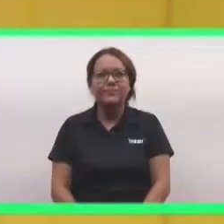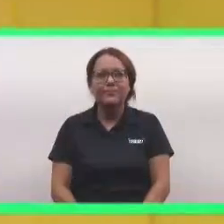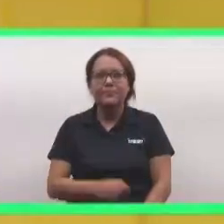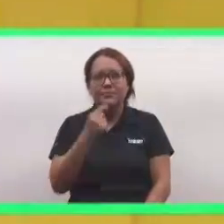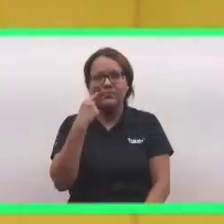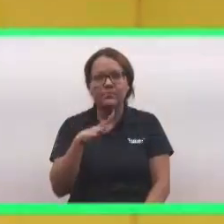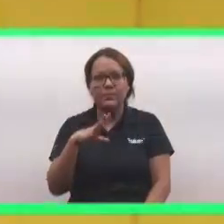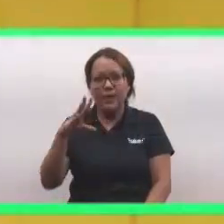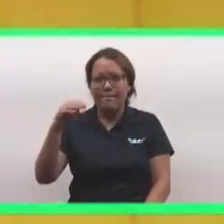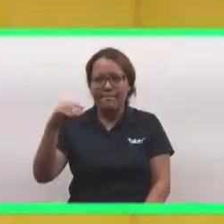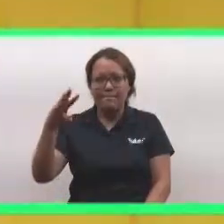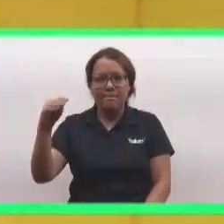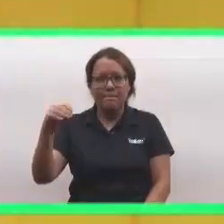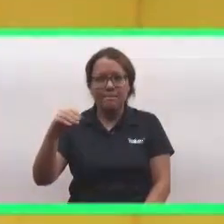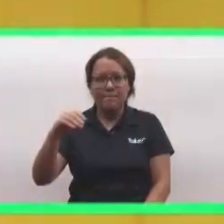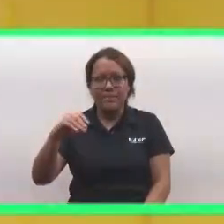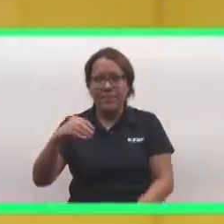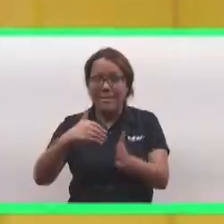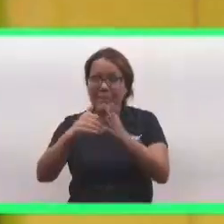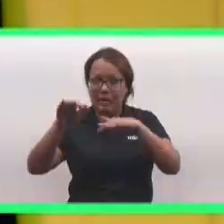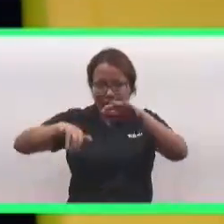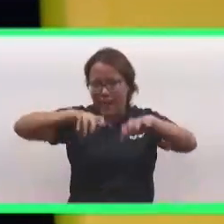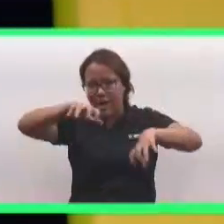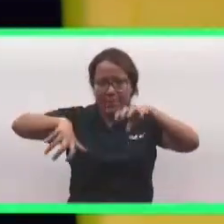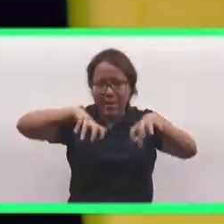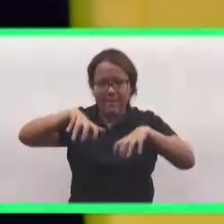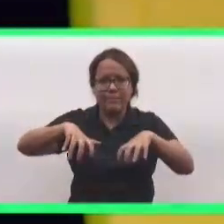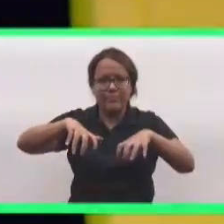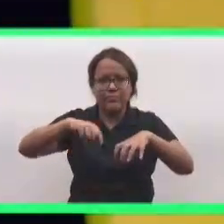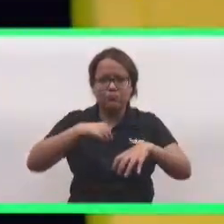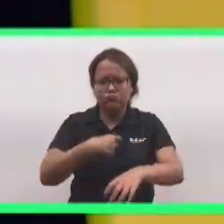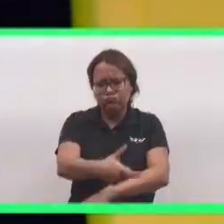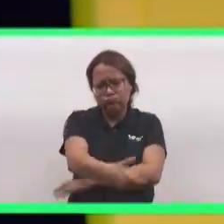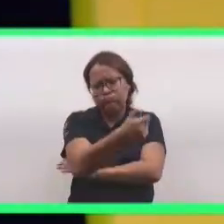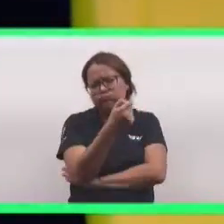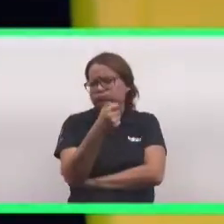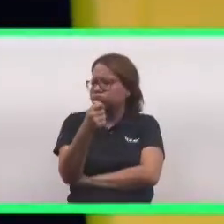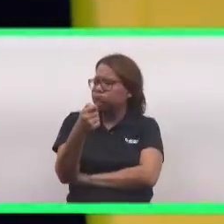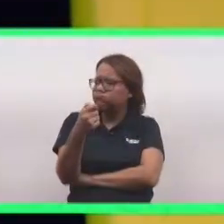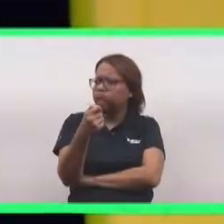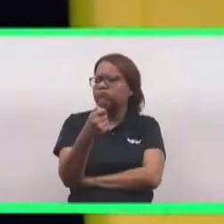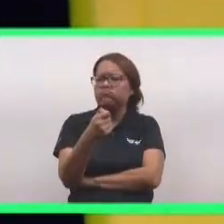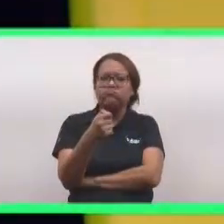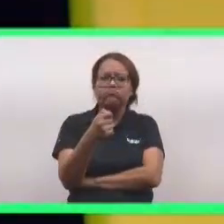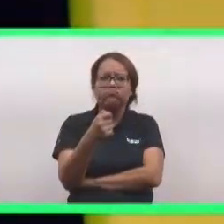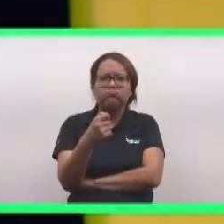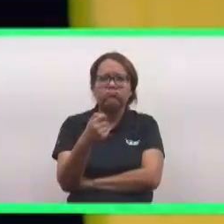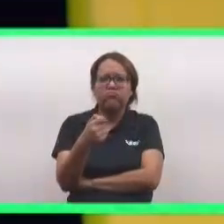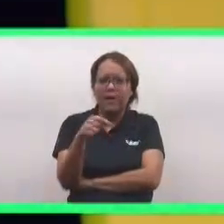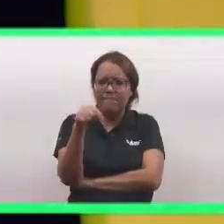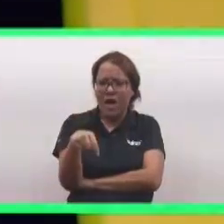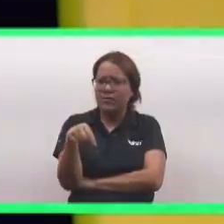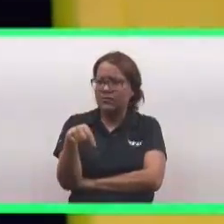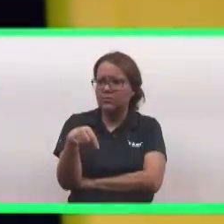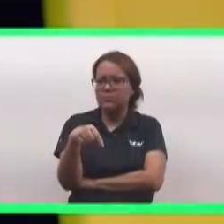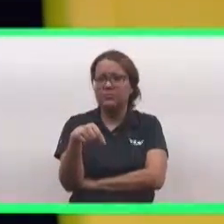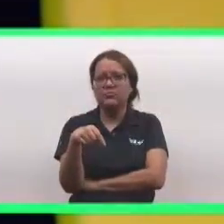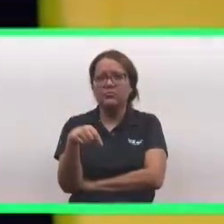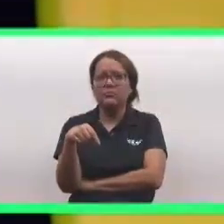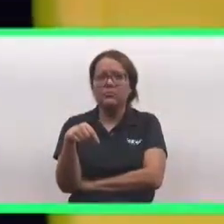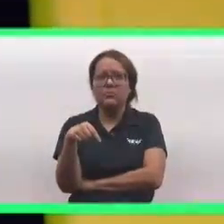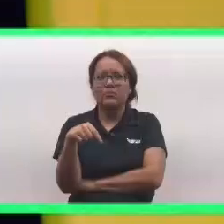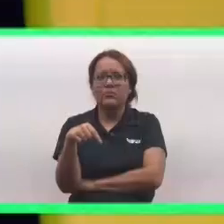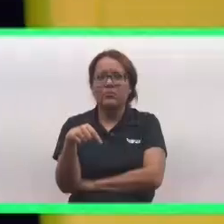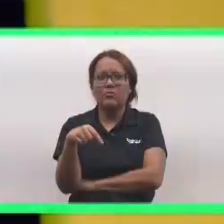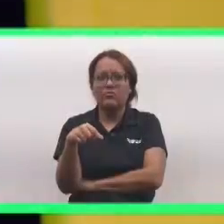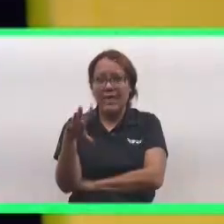Cuando veo que se quedan y comienzan a rascar, yo solo toco un botón que de esas chapas como que son de palenque. Y cuando